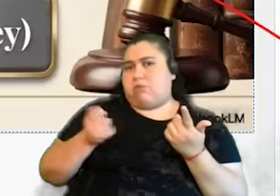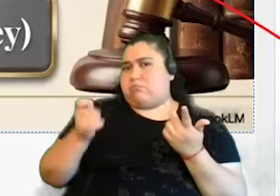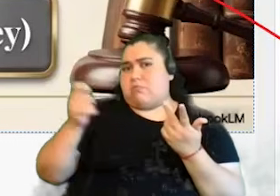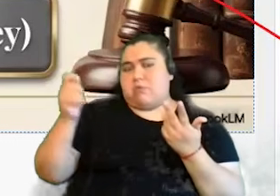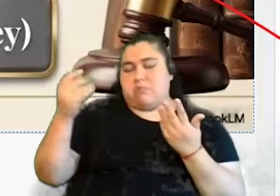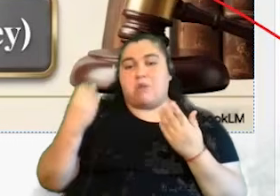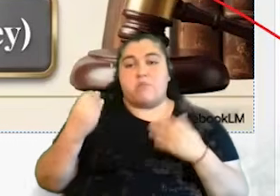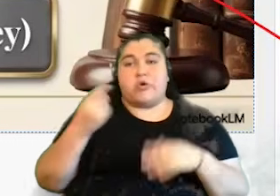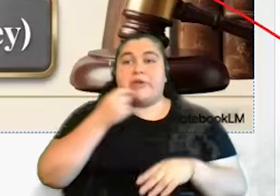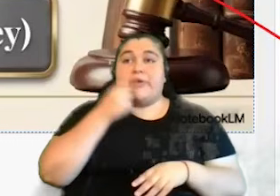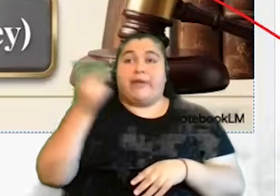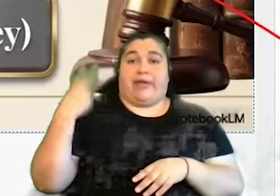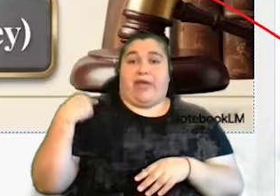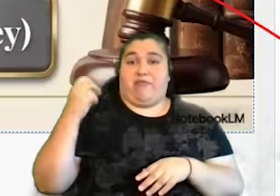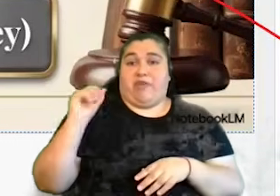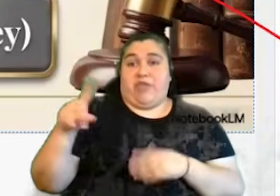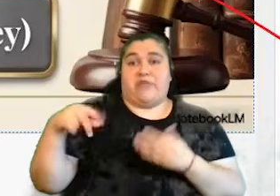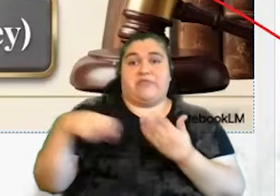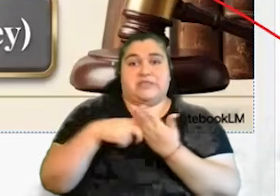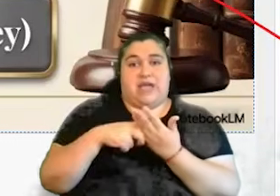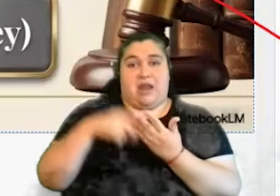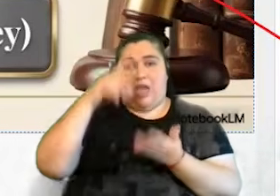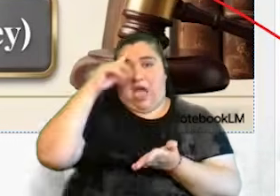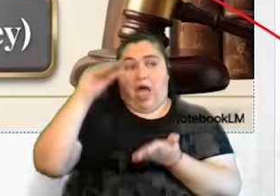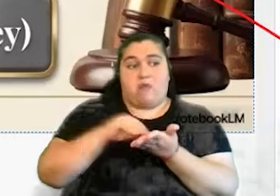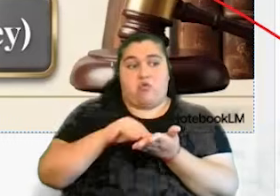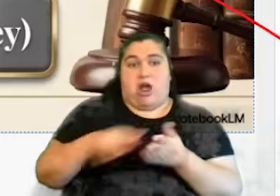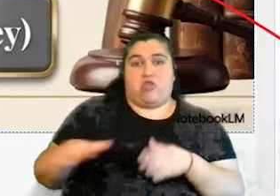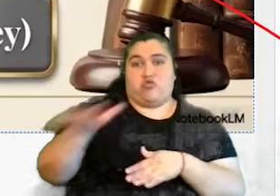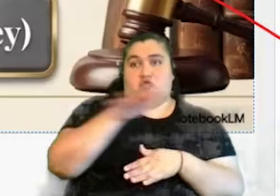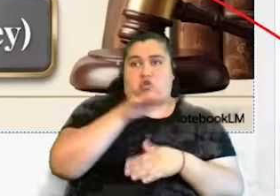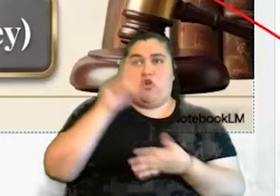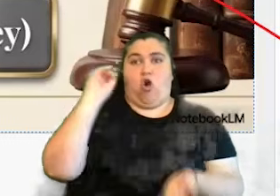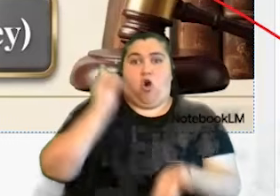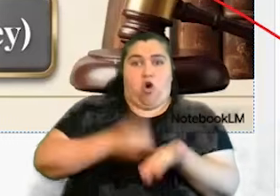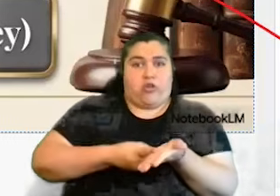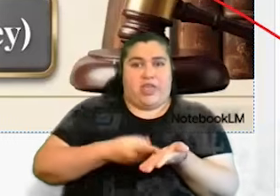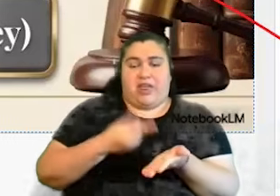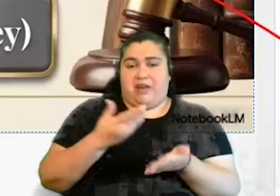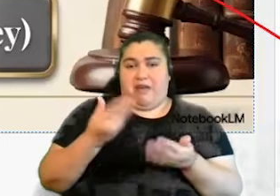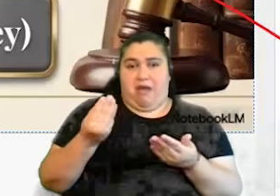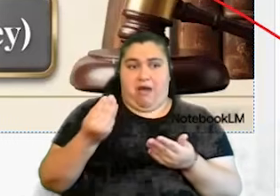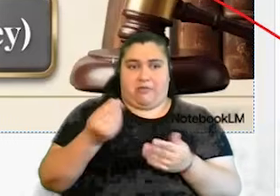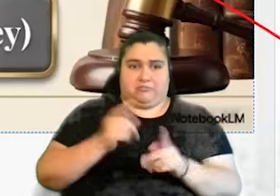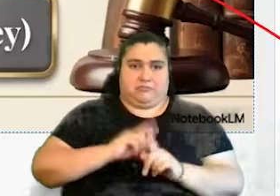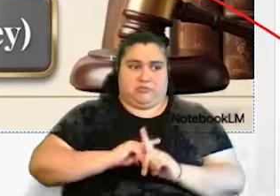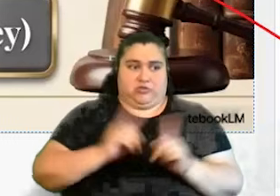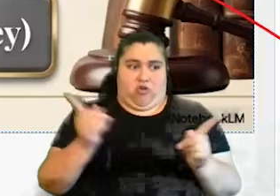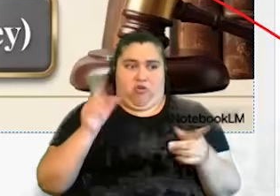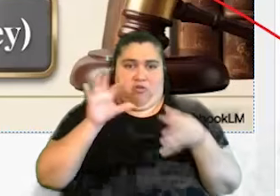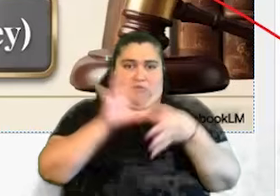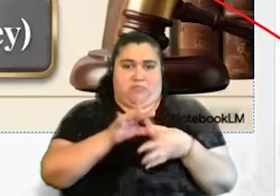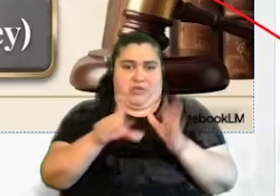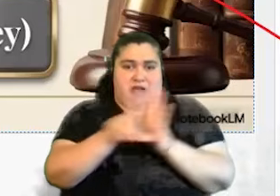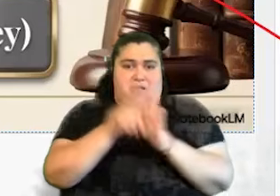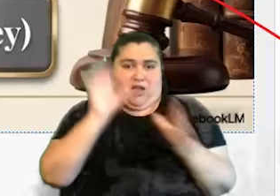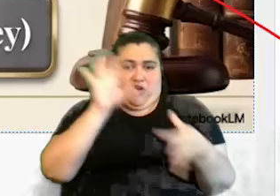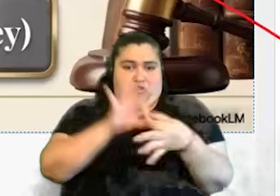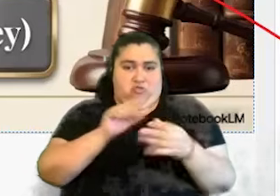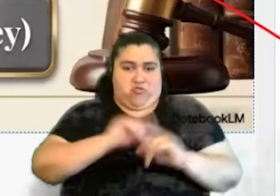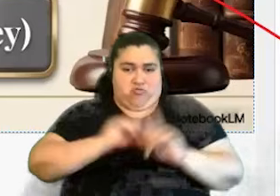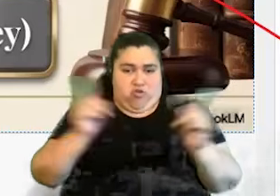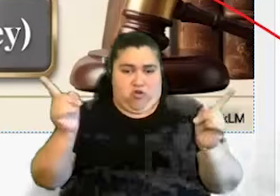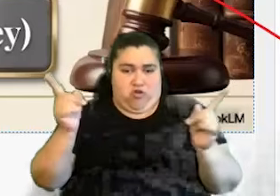fiscales, que es el jefe de todos los abogados del Estado, ordena apelar, estaban obligados independientemente de la